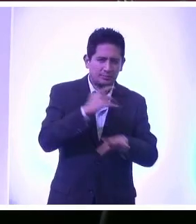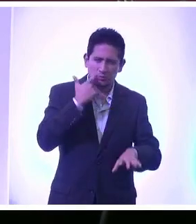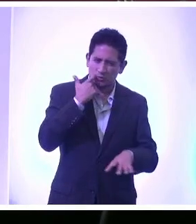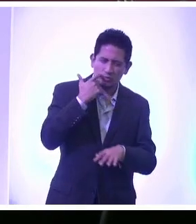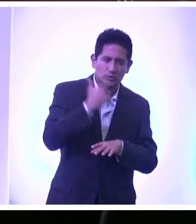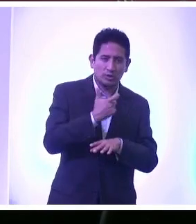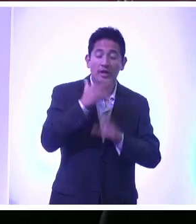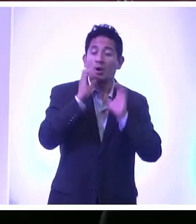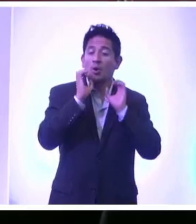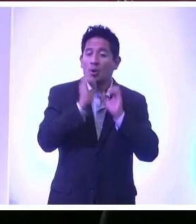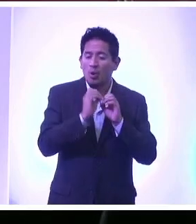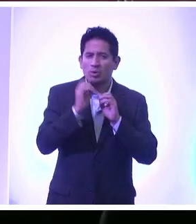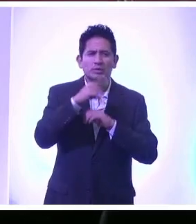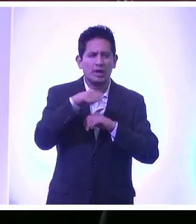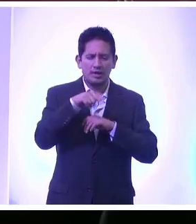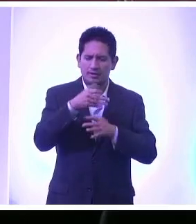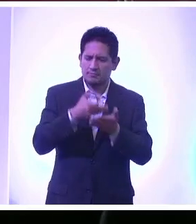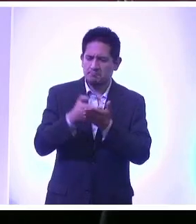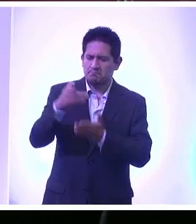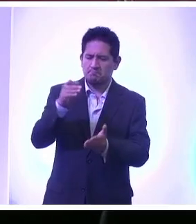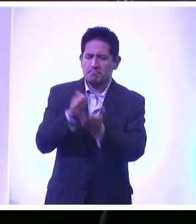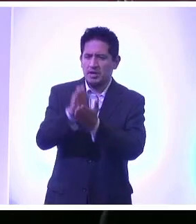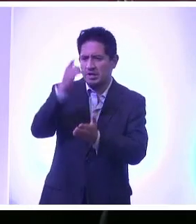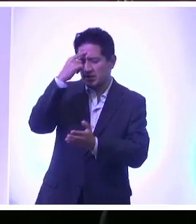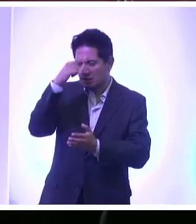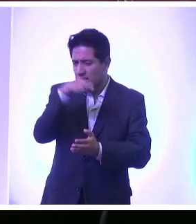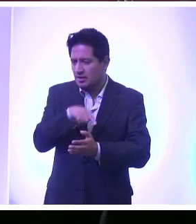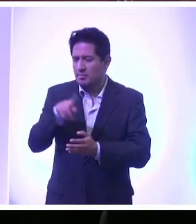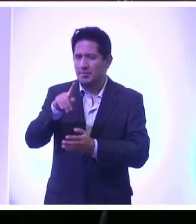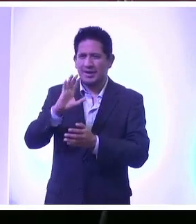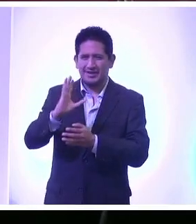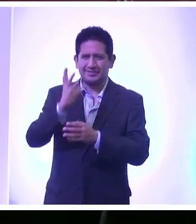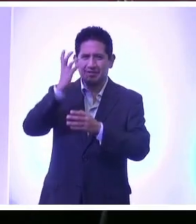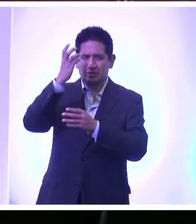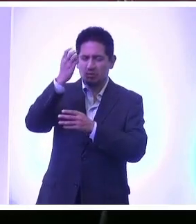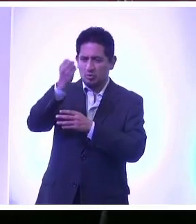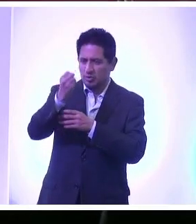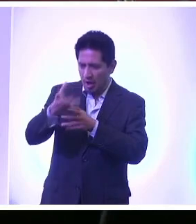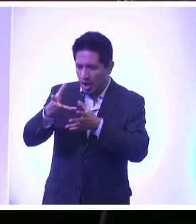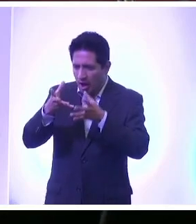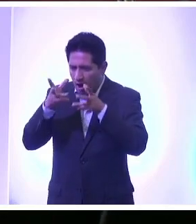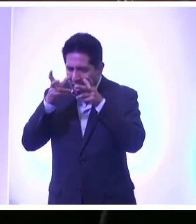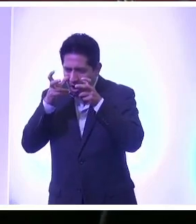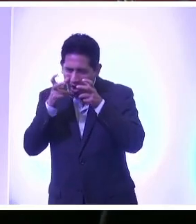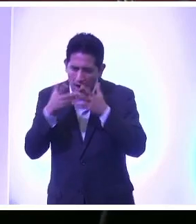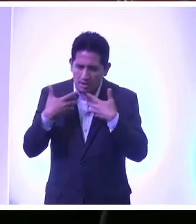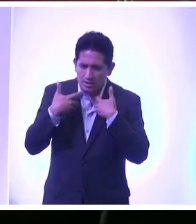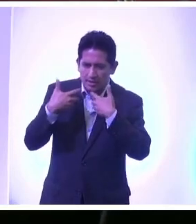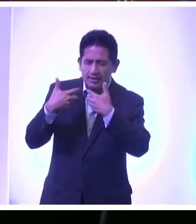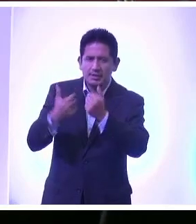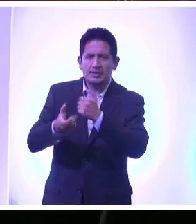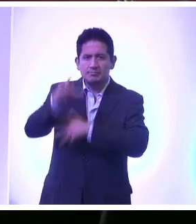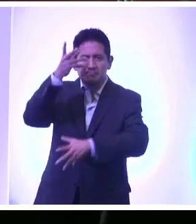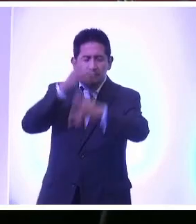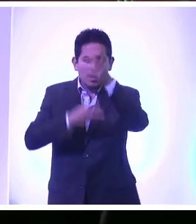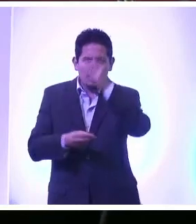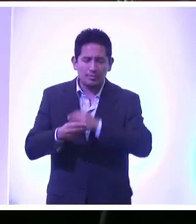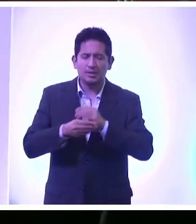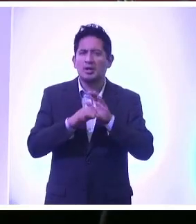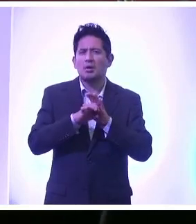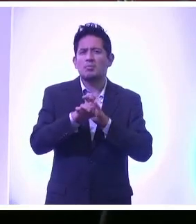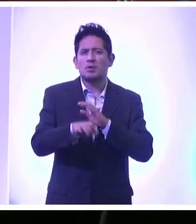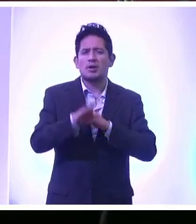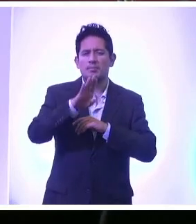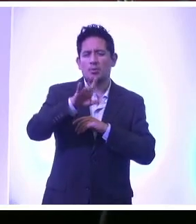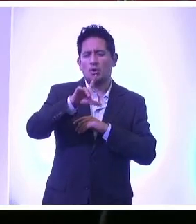plataformas para hacer y lograr más y más pronto eh y y hablo de cosas muy simples no el